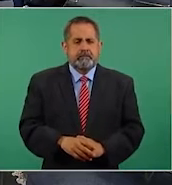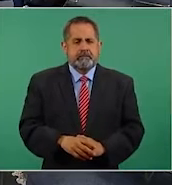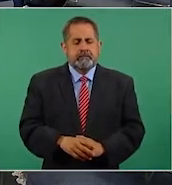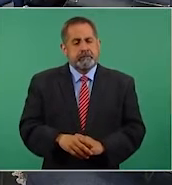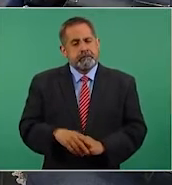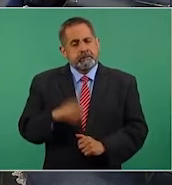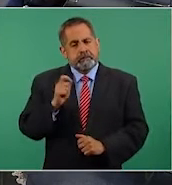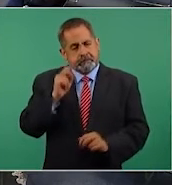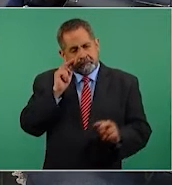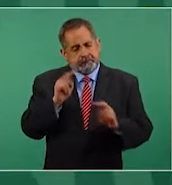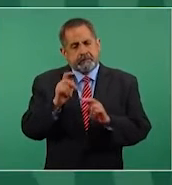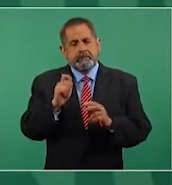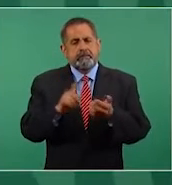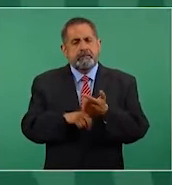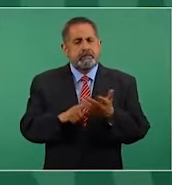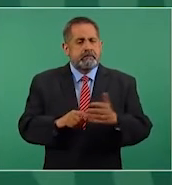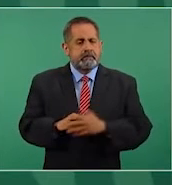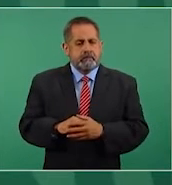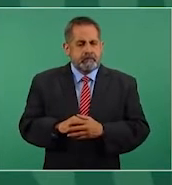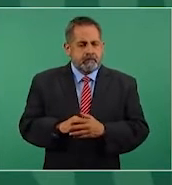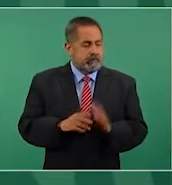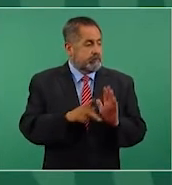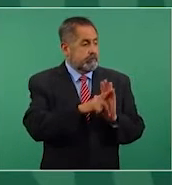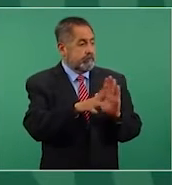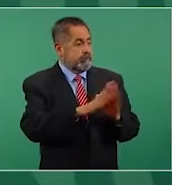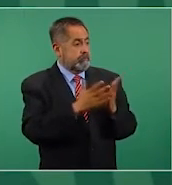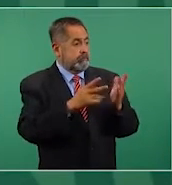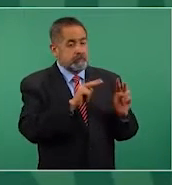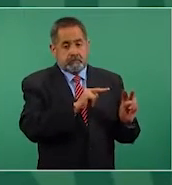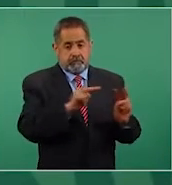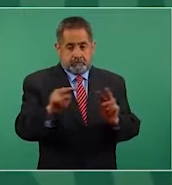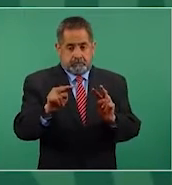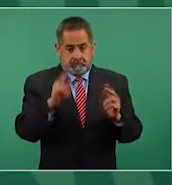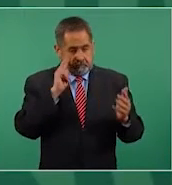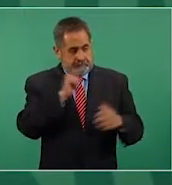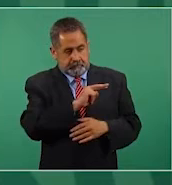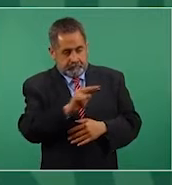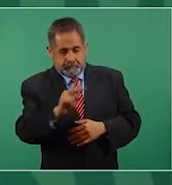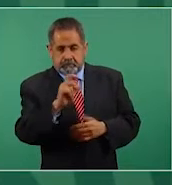Vean si el periodismo que se tiene